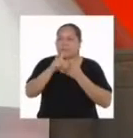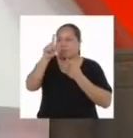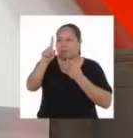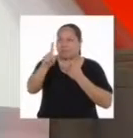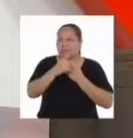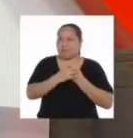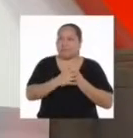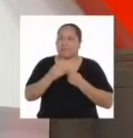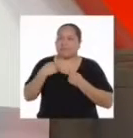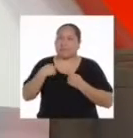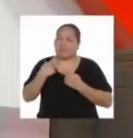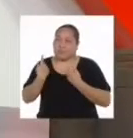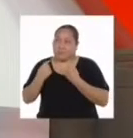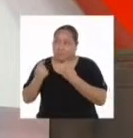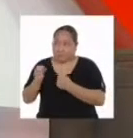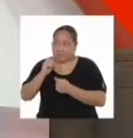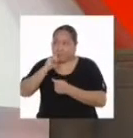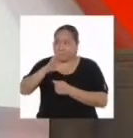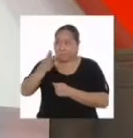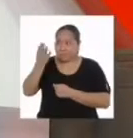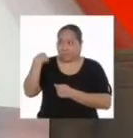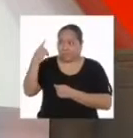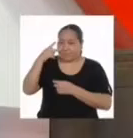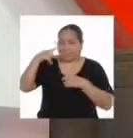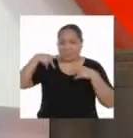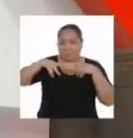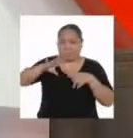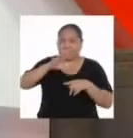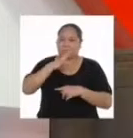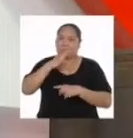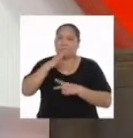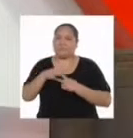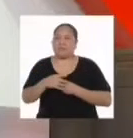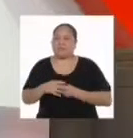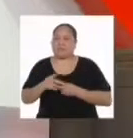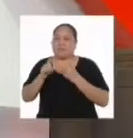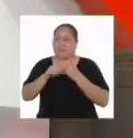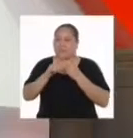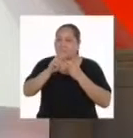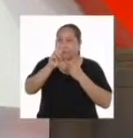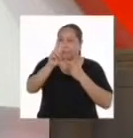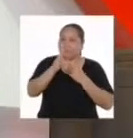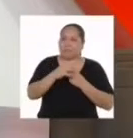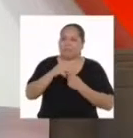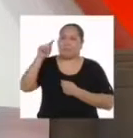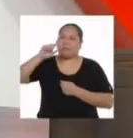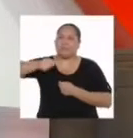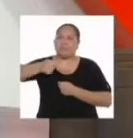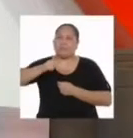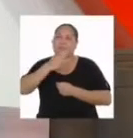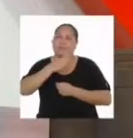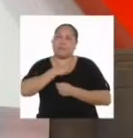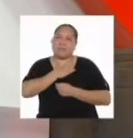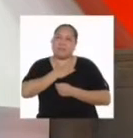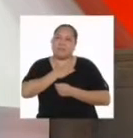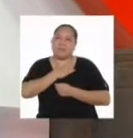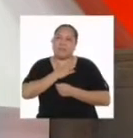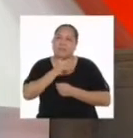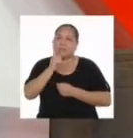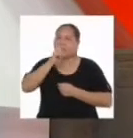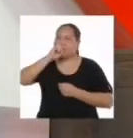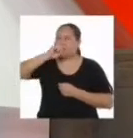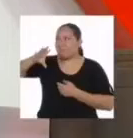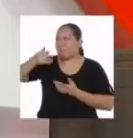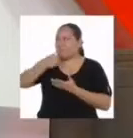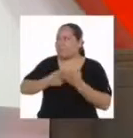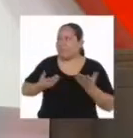uno, sí intenté decírtelo antes, pero no me dejaste hablar. Y número dos, esa llave es mía, pero no te